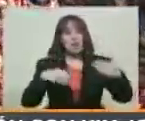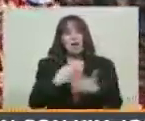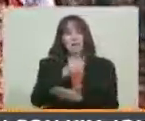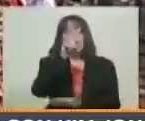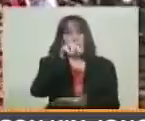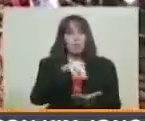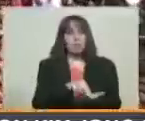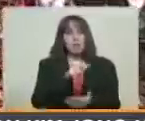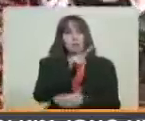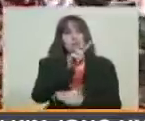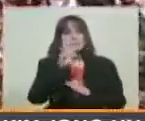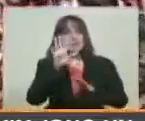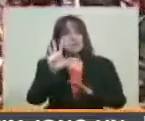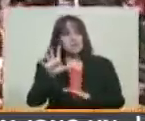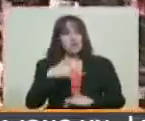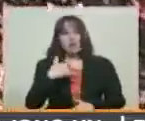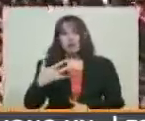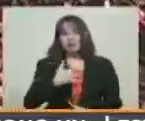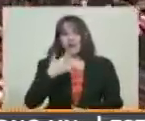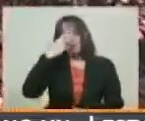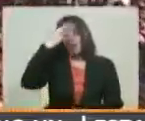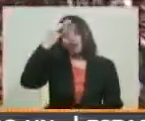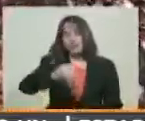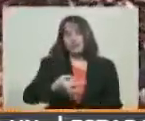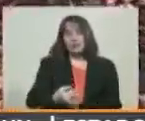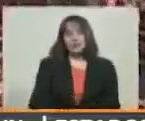2019-2025. Lo sé, lo siento.